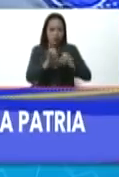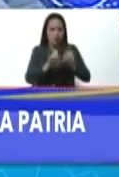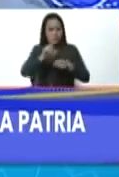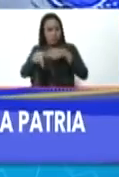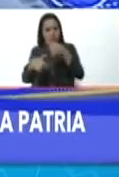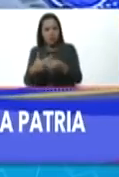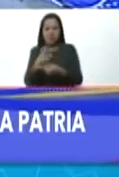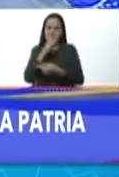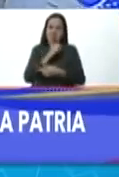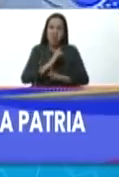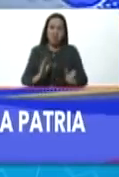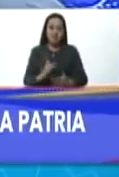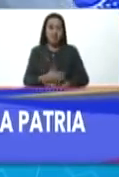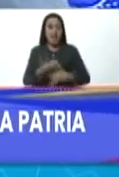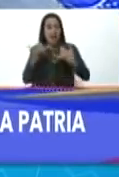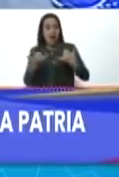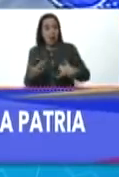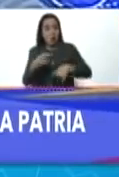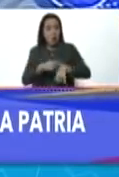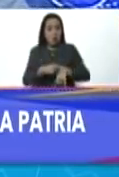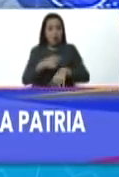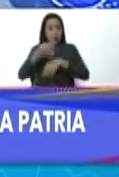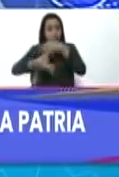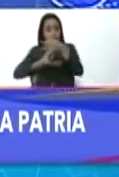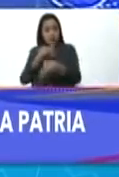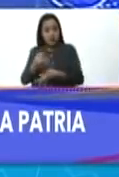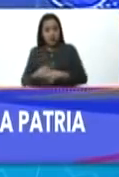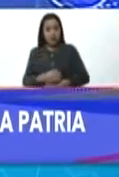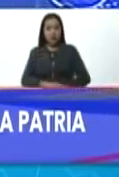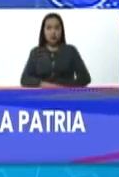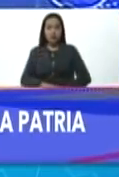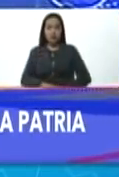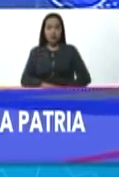afortunadamente, hasta esta hora en que les estoy hablando.